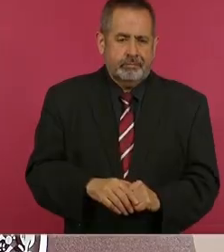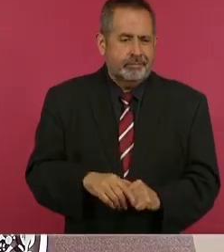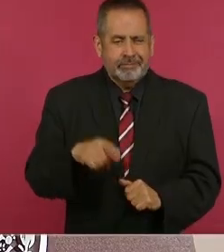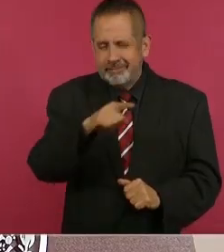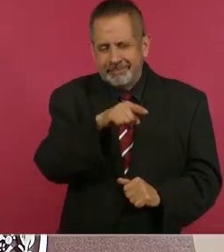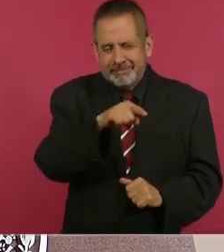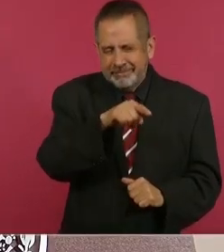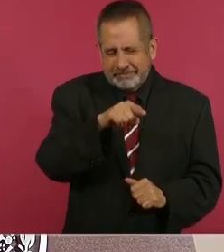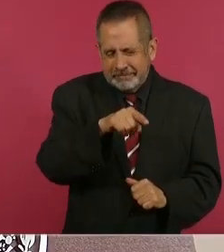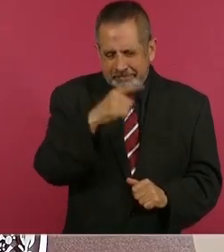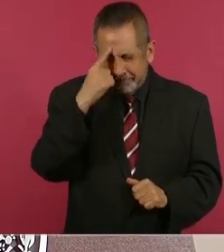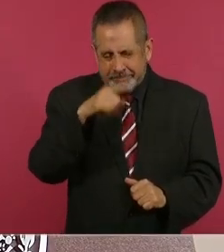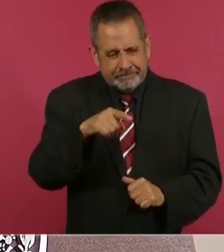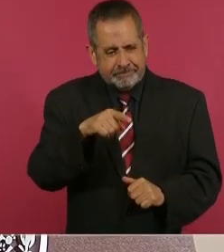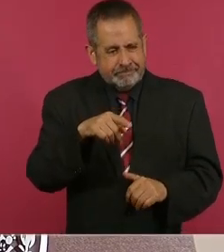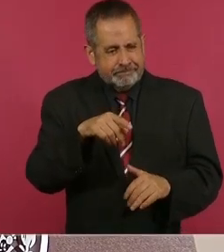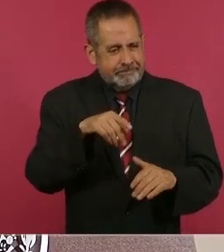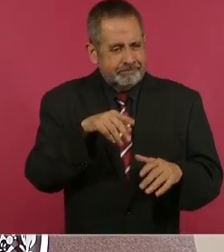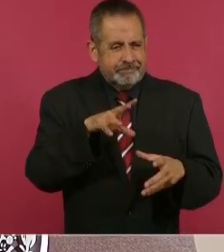eso.